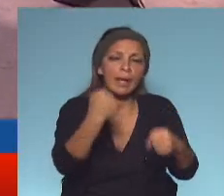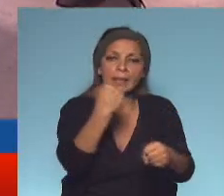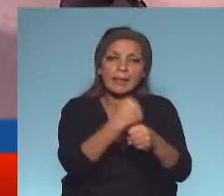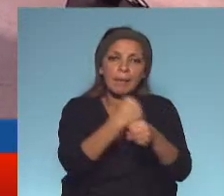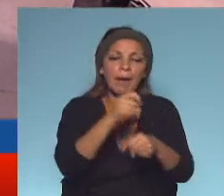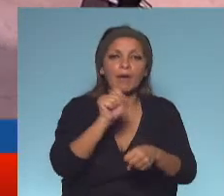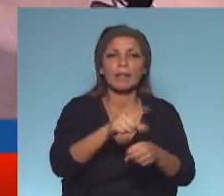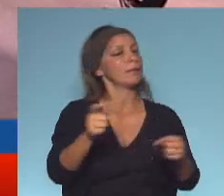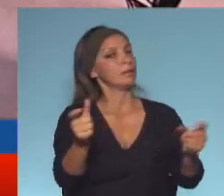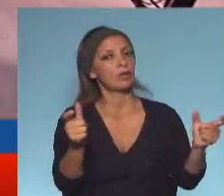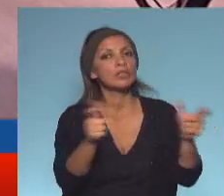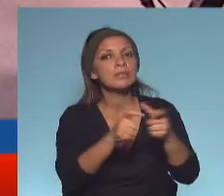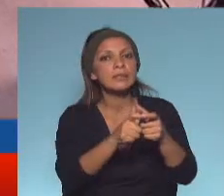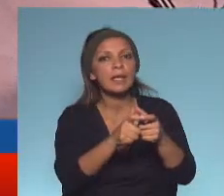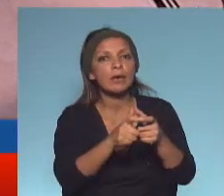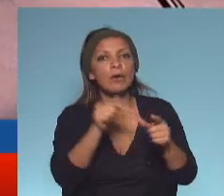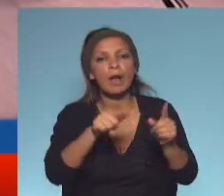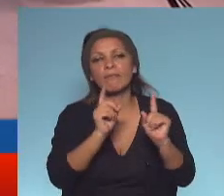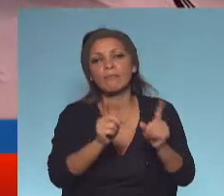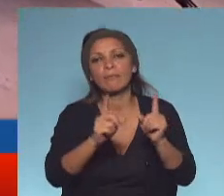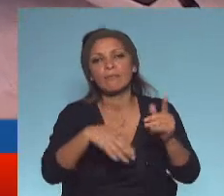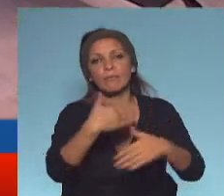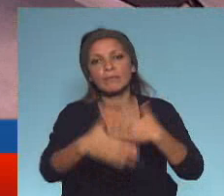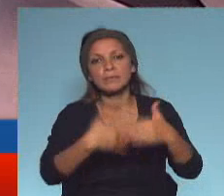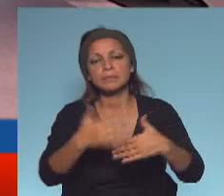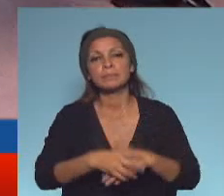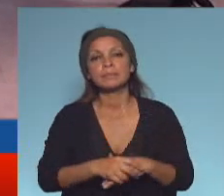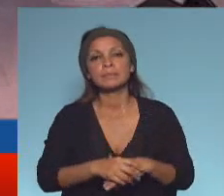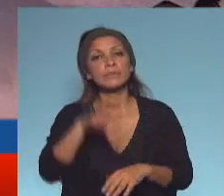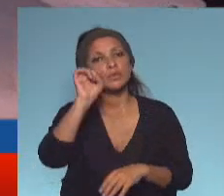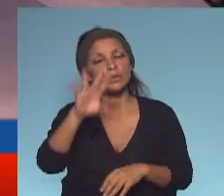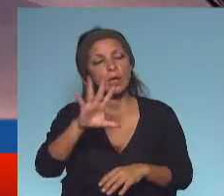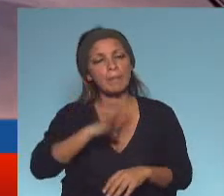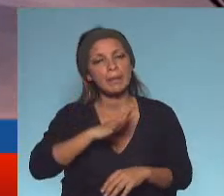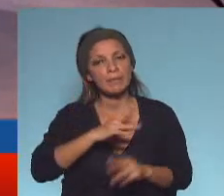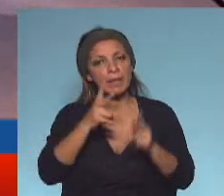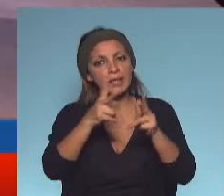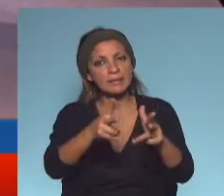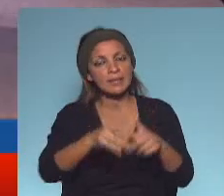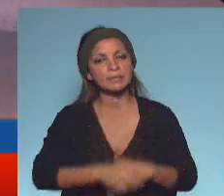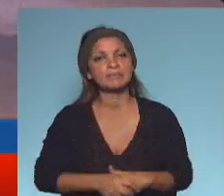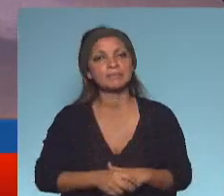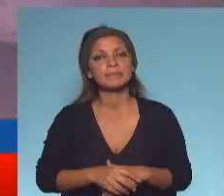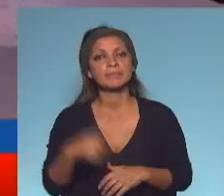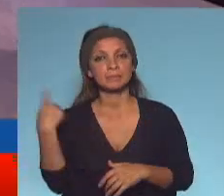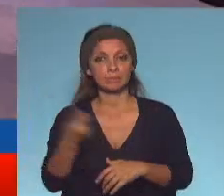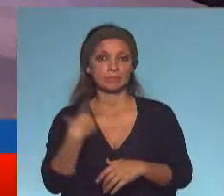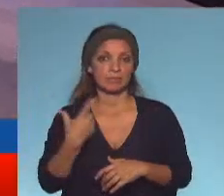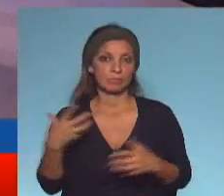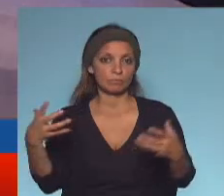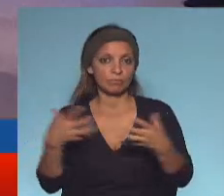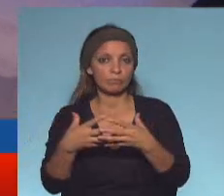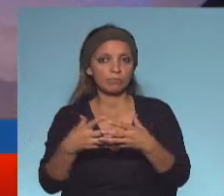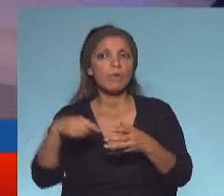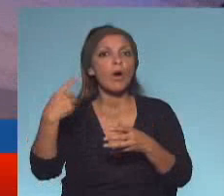está desarrollando de manera permanente. Solo me resta decir que aparte de nuestra entidad, también